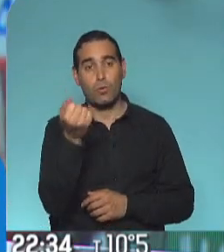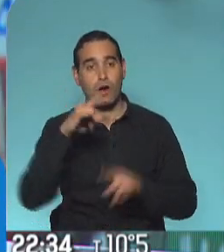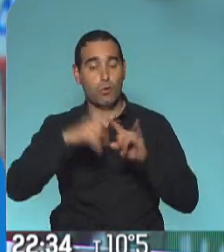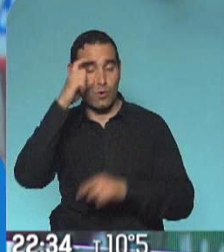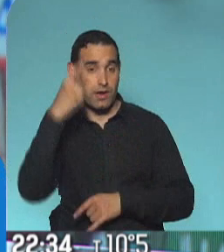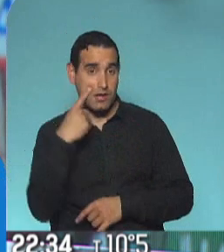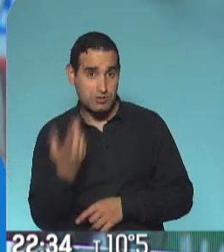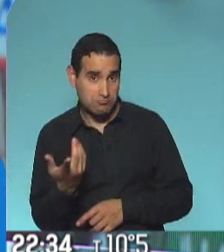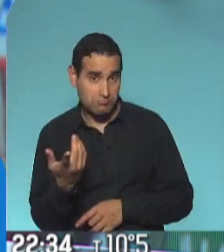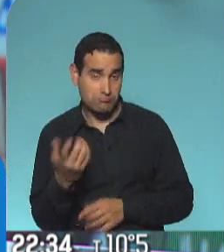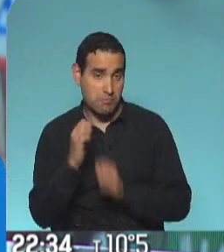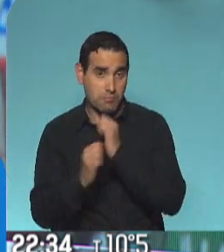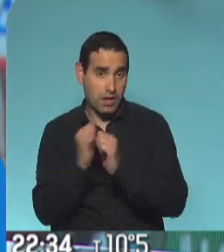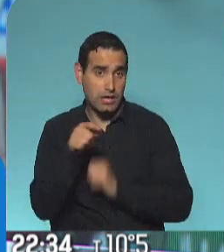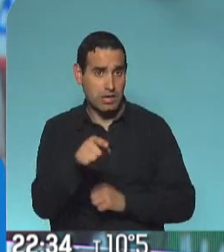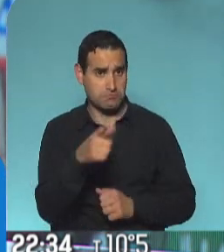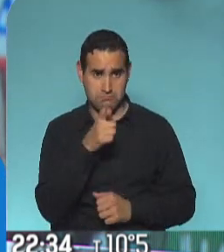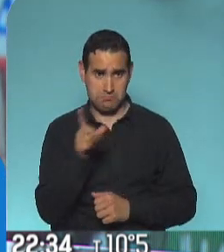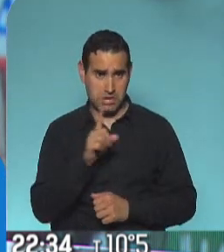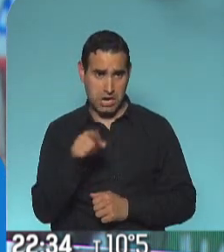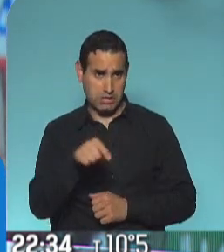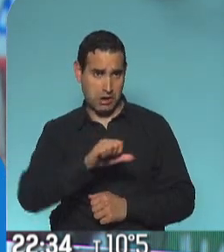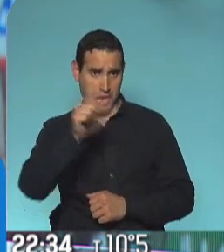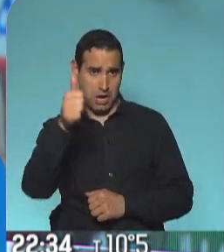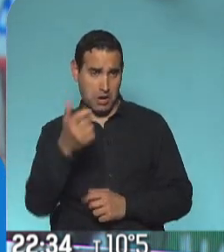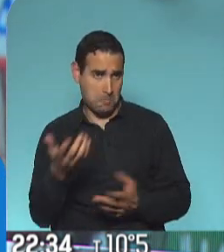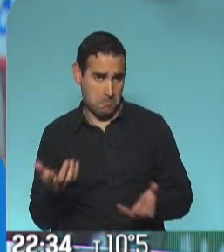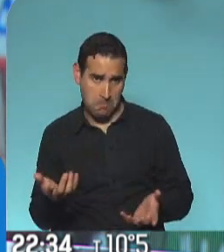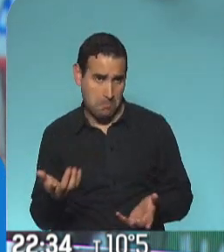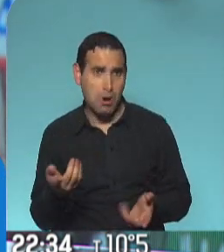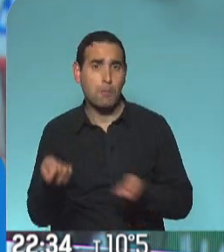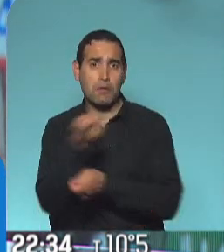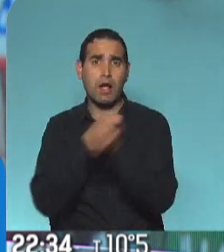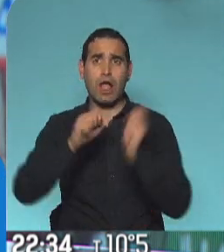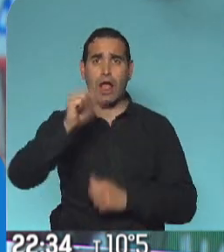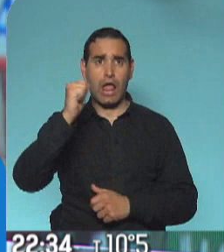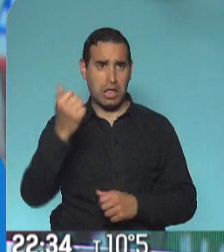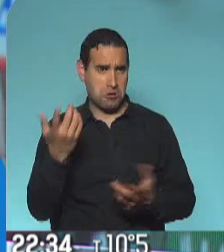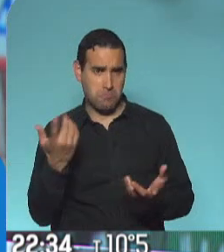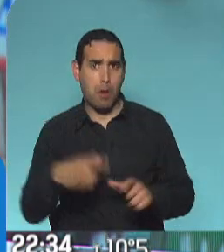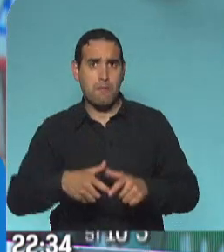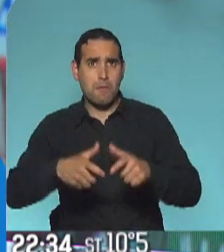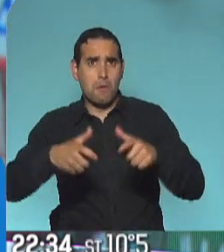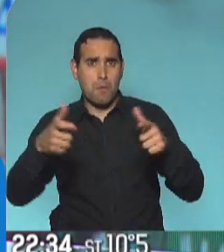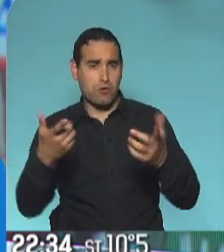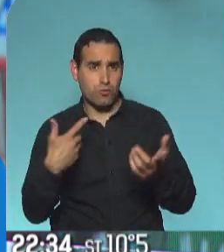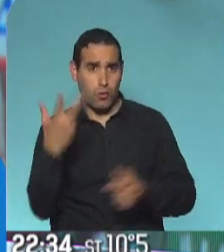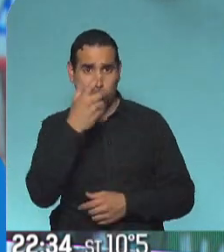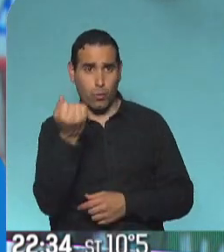Bueno, en realidad no parece que estén ganando ningún mercado y por el contrario estén generando más espacio para que